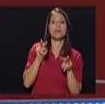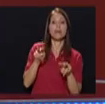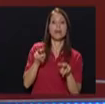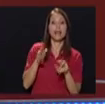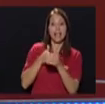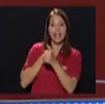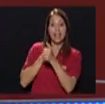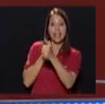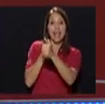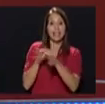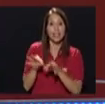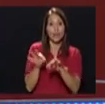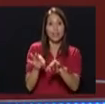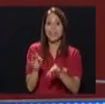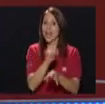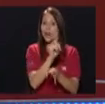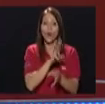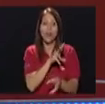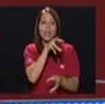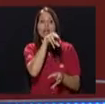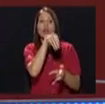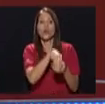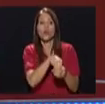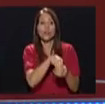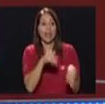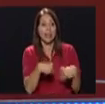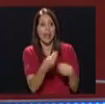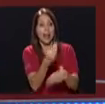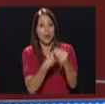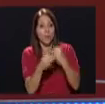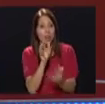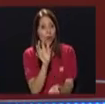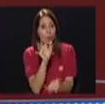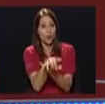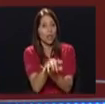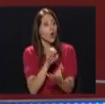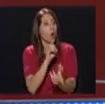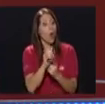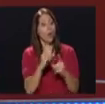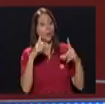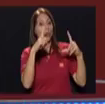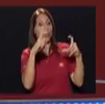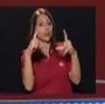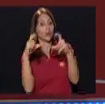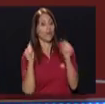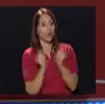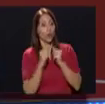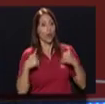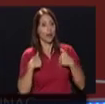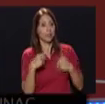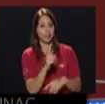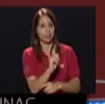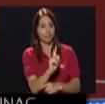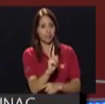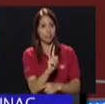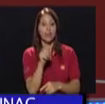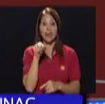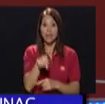estén ofreciendo un paquete que incluye una foto o incluye alimentar el cocodrilo o la especie que sea.